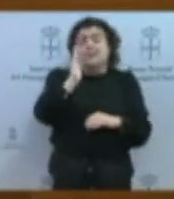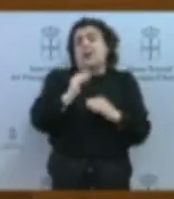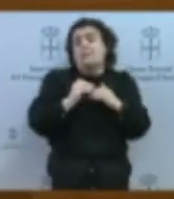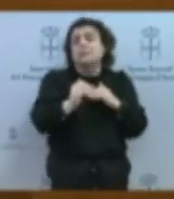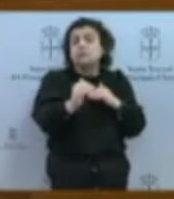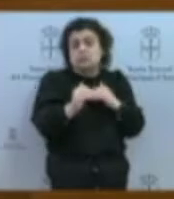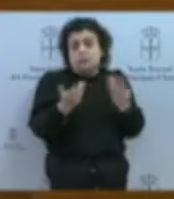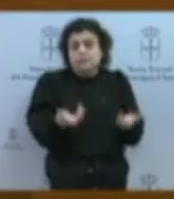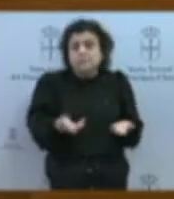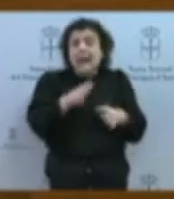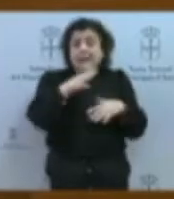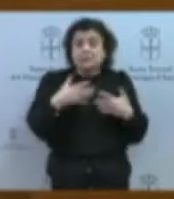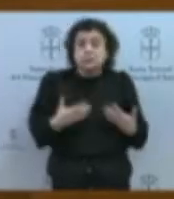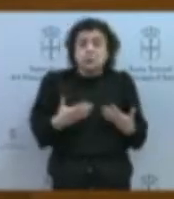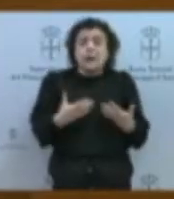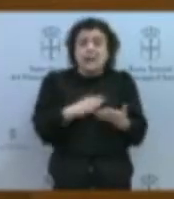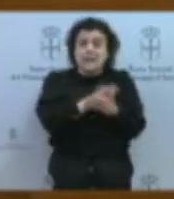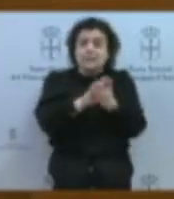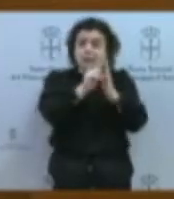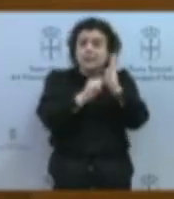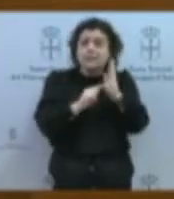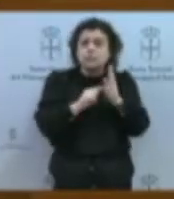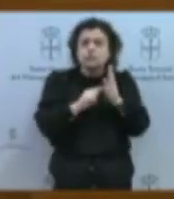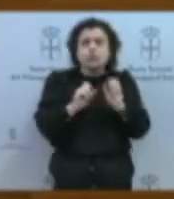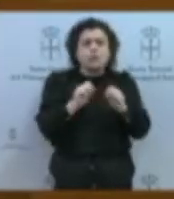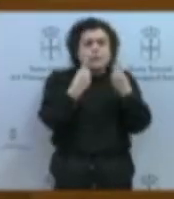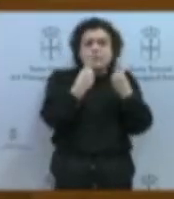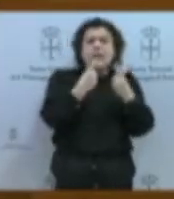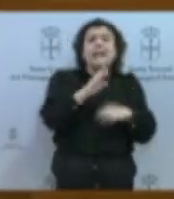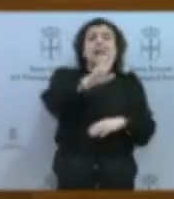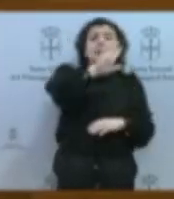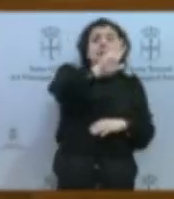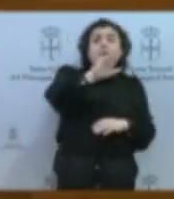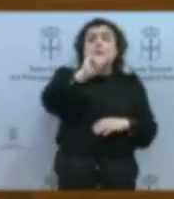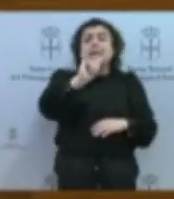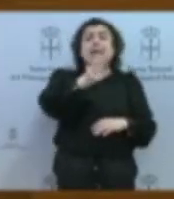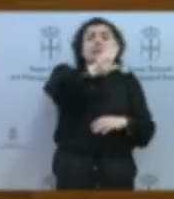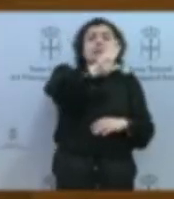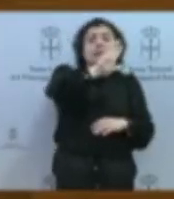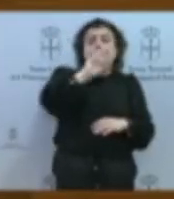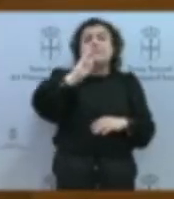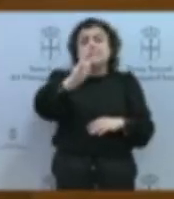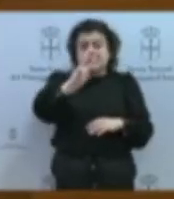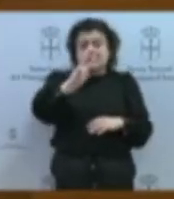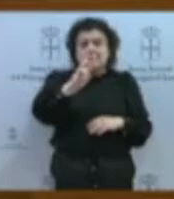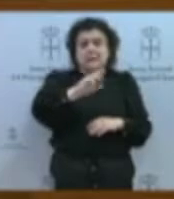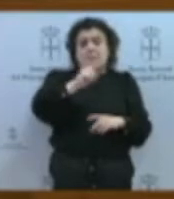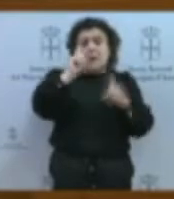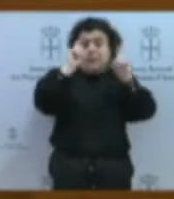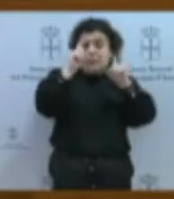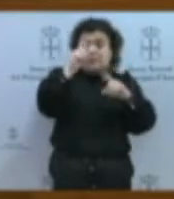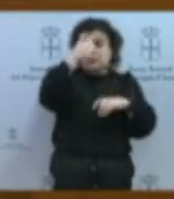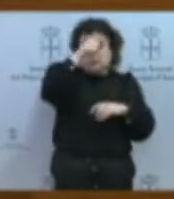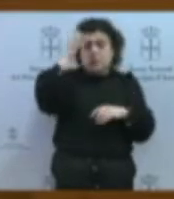oficiales, tenemos 5.053 interinos e interinas de un total de 13.000. Nos vamos acercando peligrosamente a casi